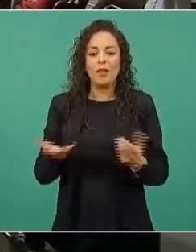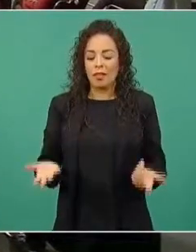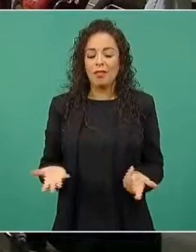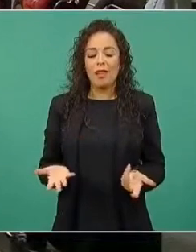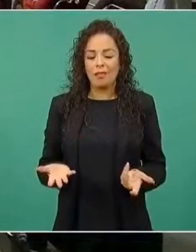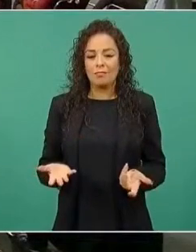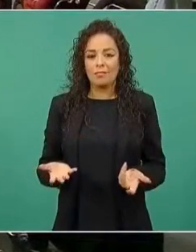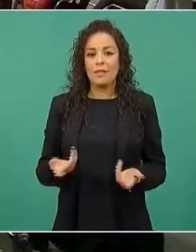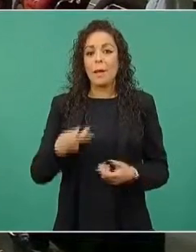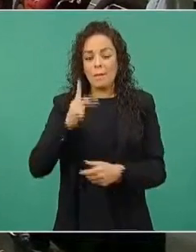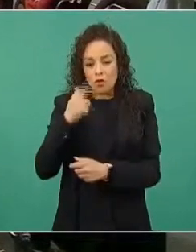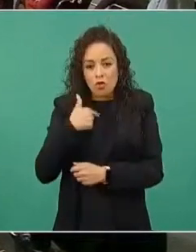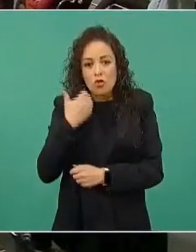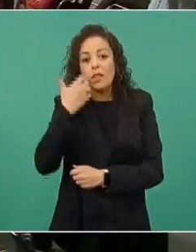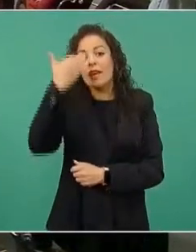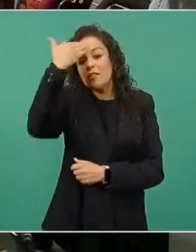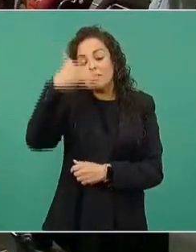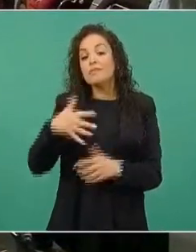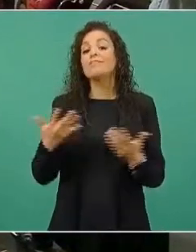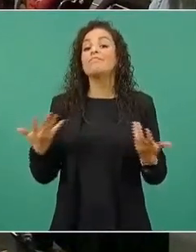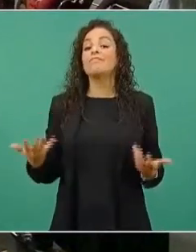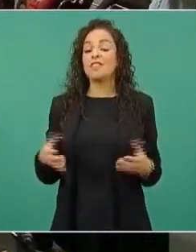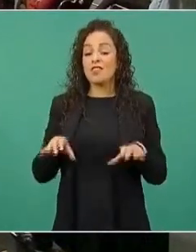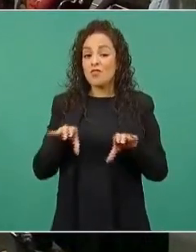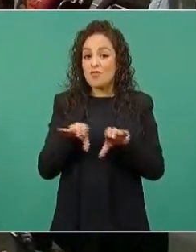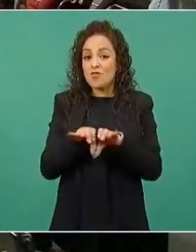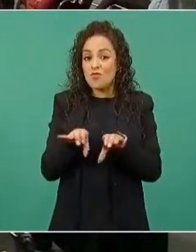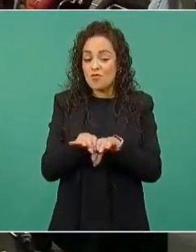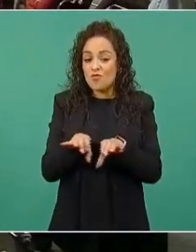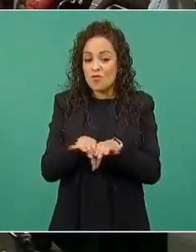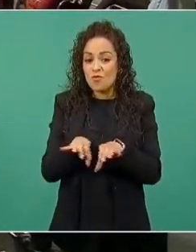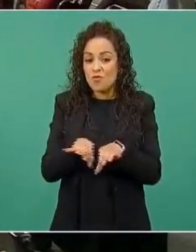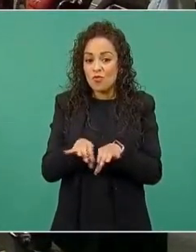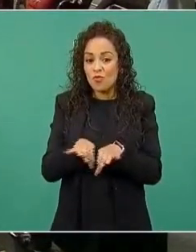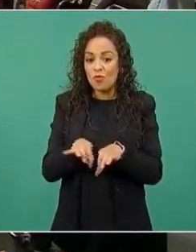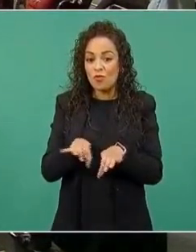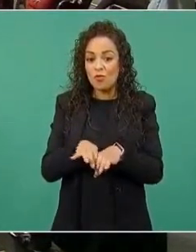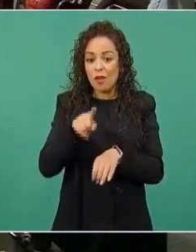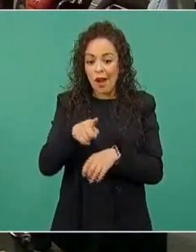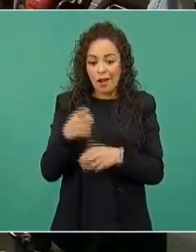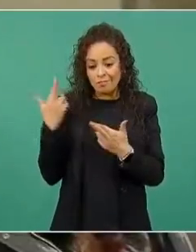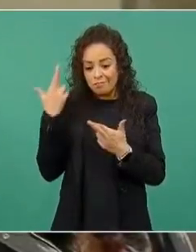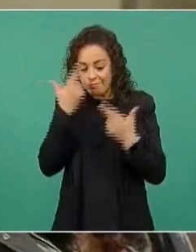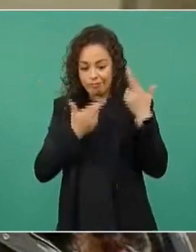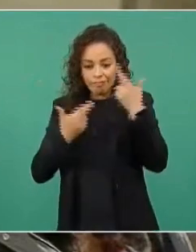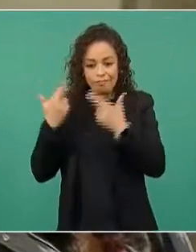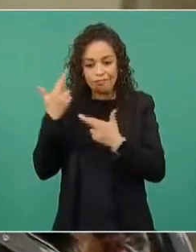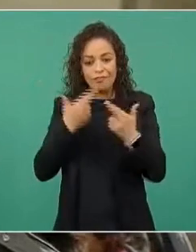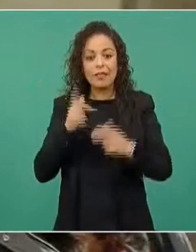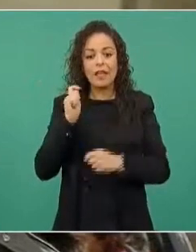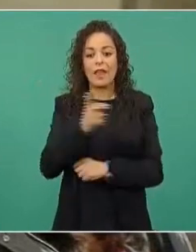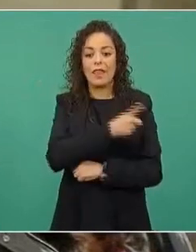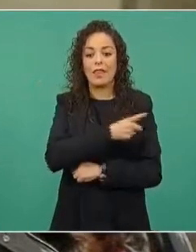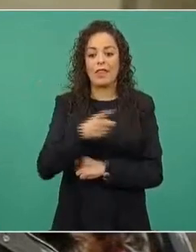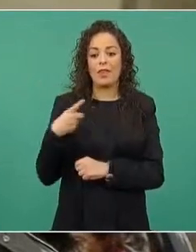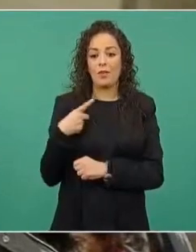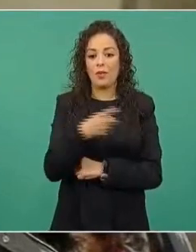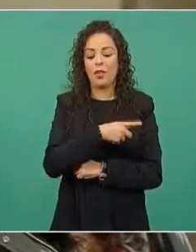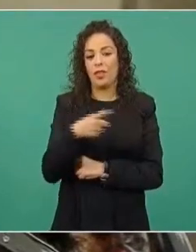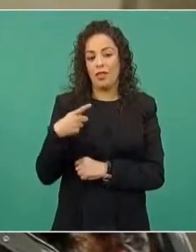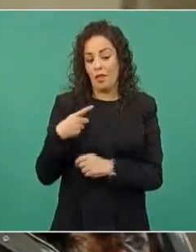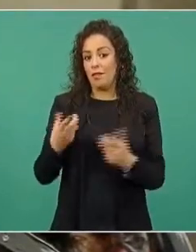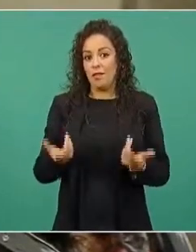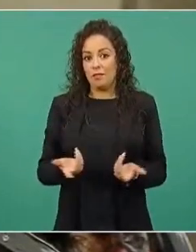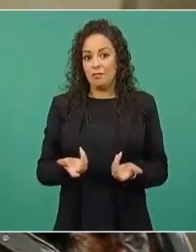gustaría saber cómo se va a tratar esta deuda y cómo la van a solventar.